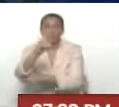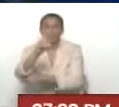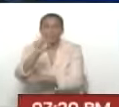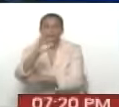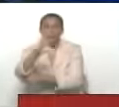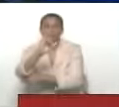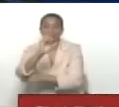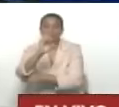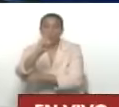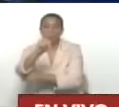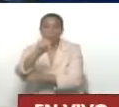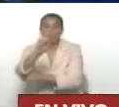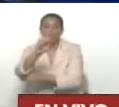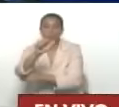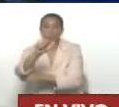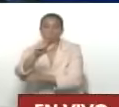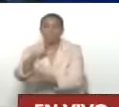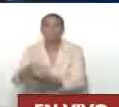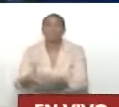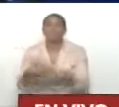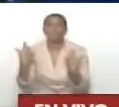cédula.